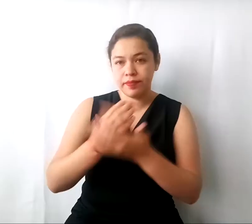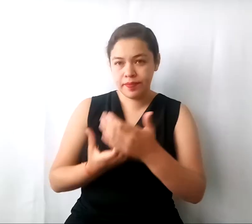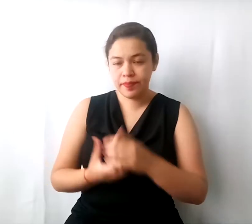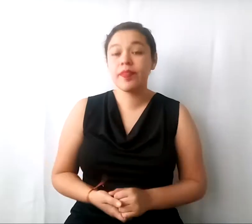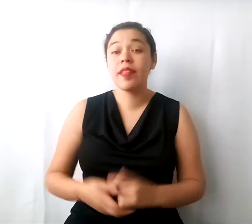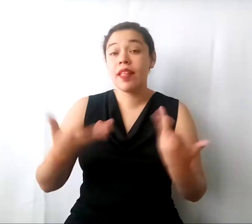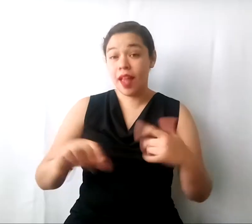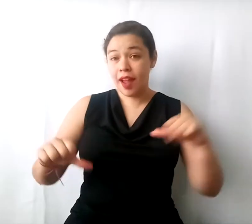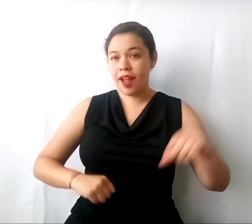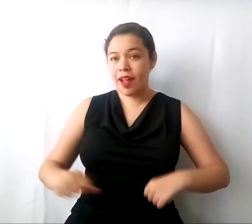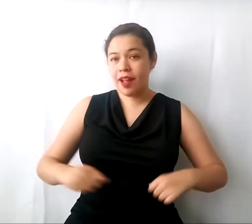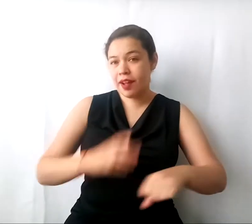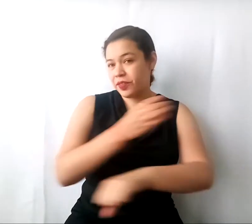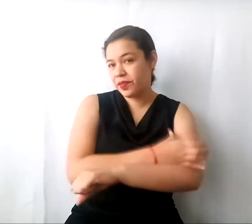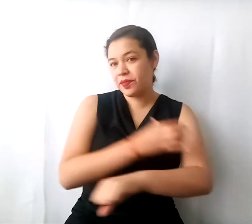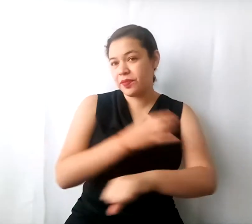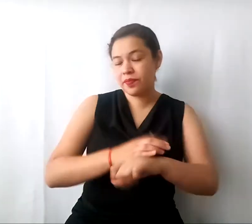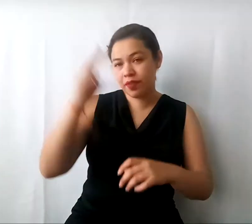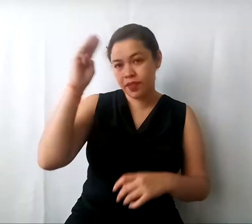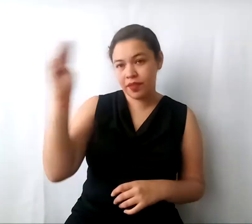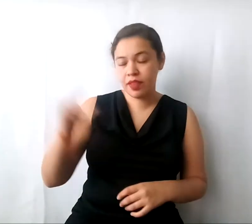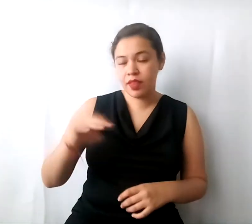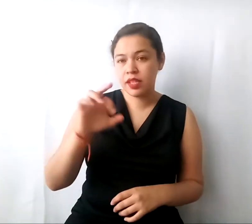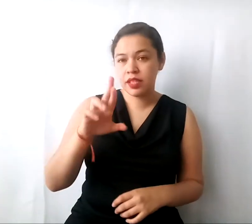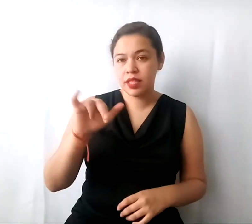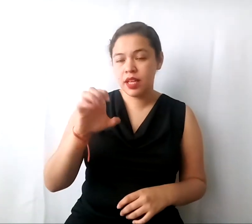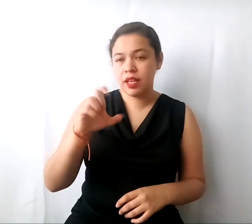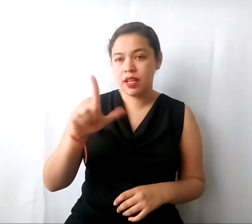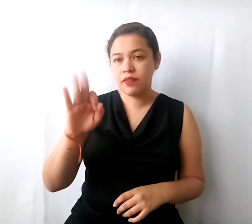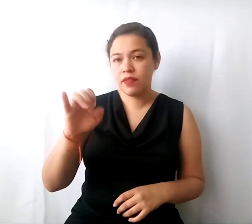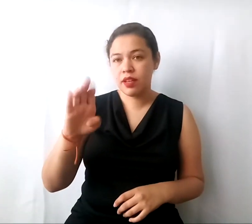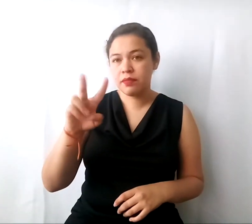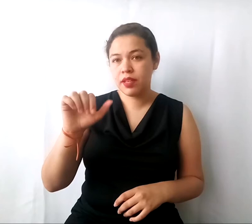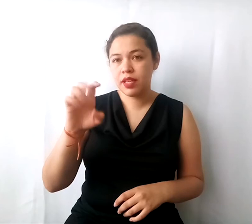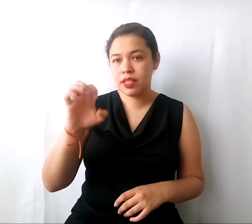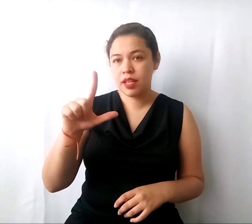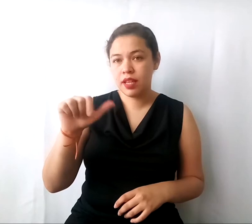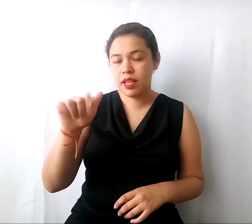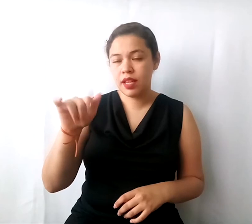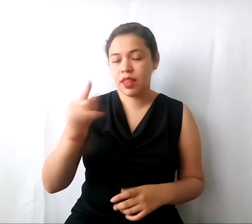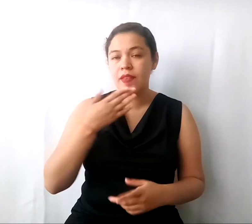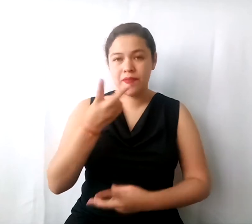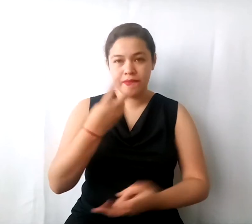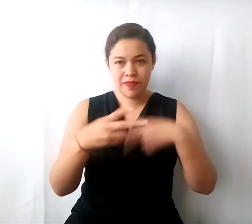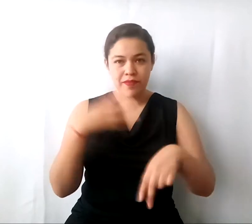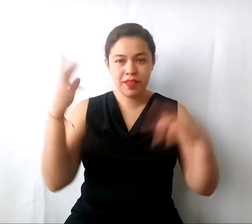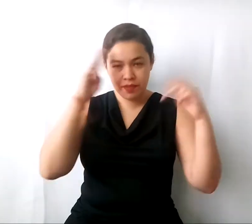esta actividad nos acompaña el maestro Israel Payán Escalante. Bienvenido, maestro, buenas tardes.